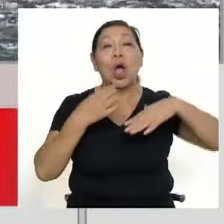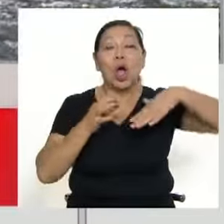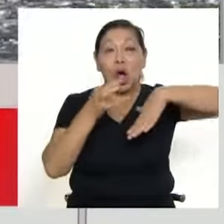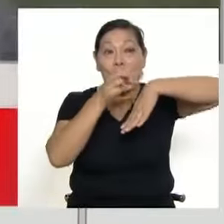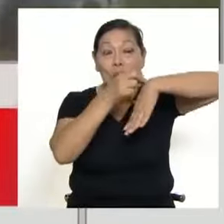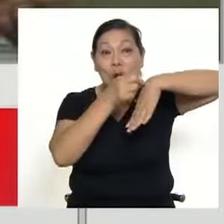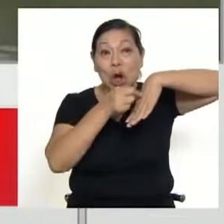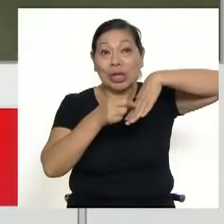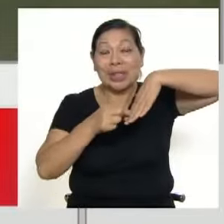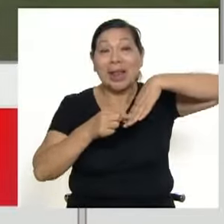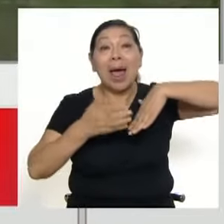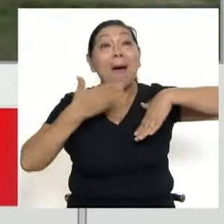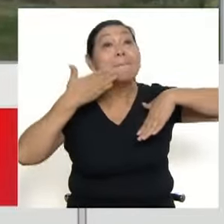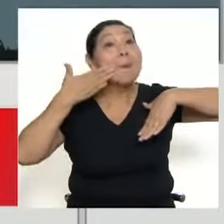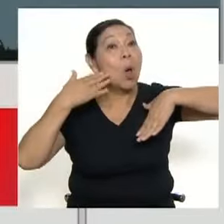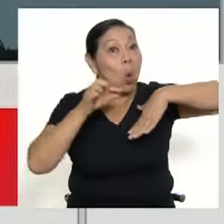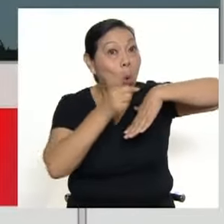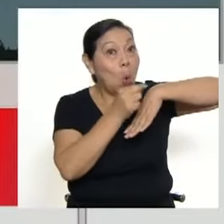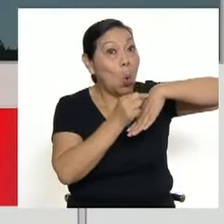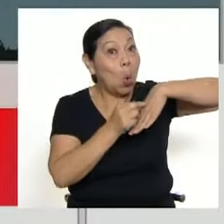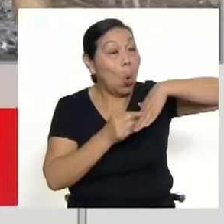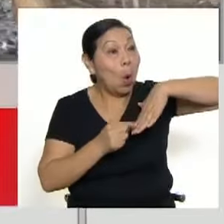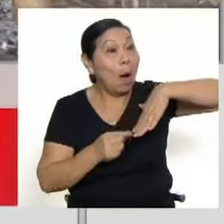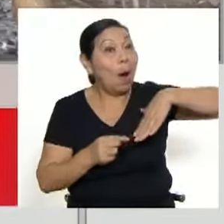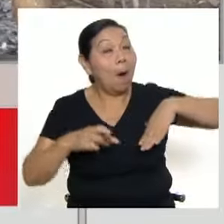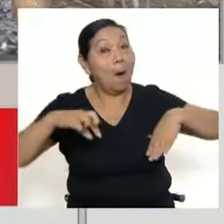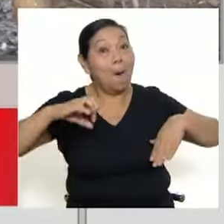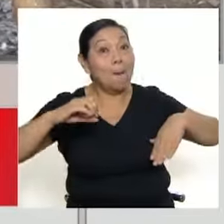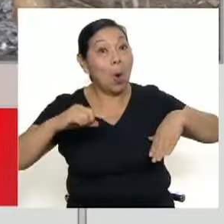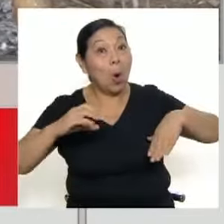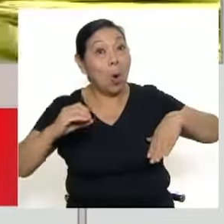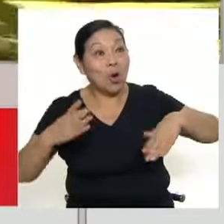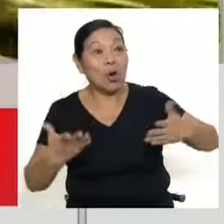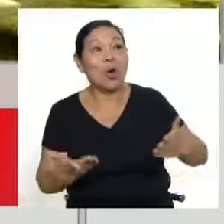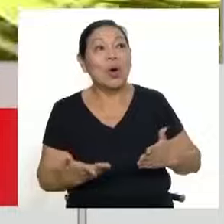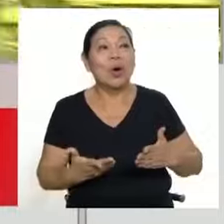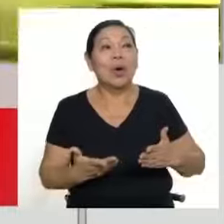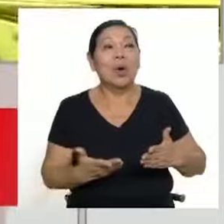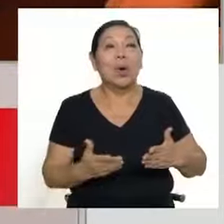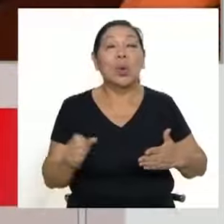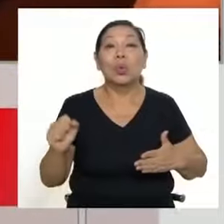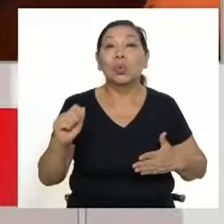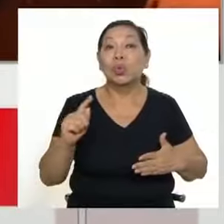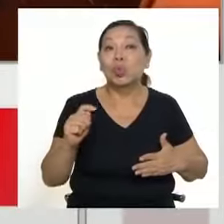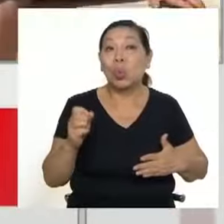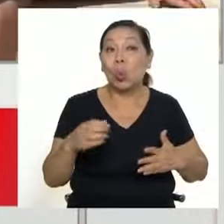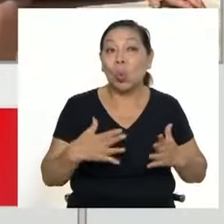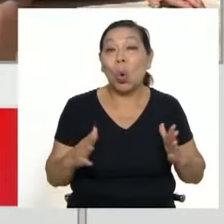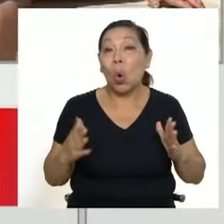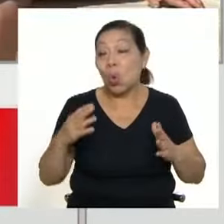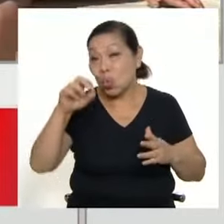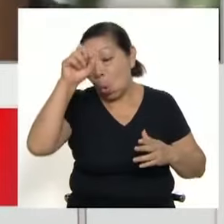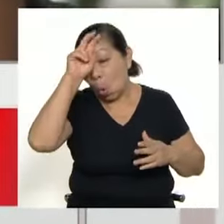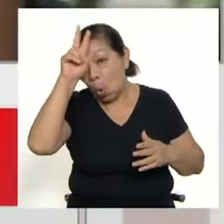Blanca. Escenarios increíbles, el Pongo de Mainique, el Cañón de Suicutambo en el